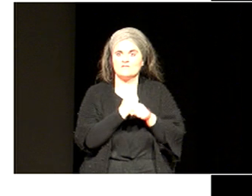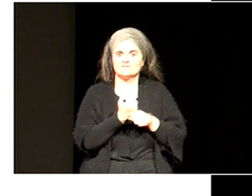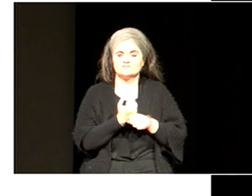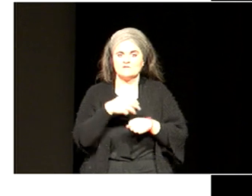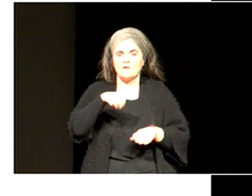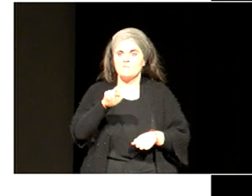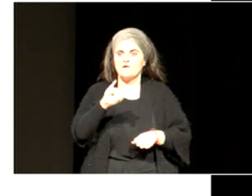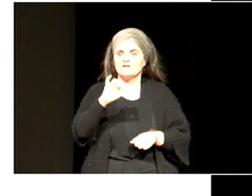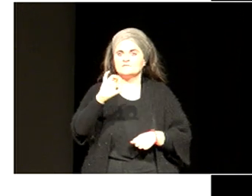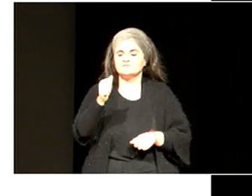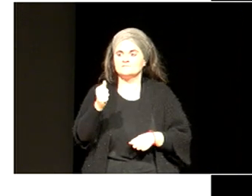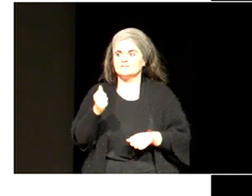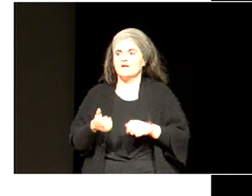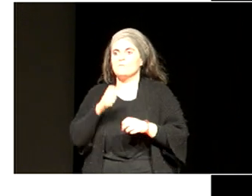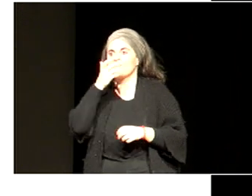manzanas